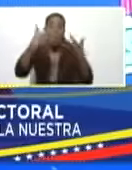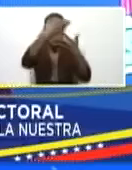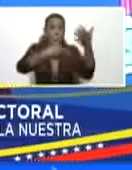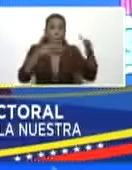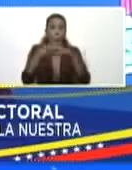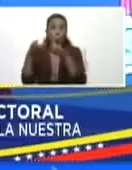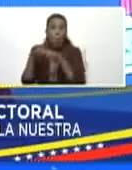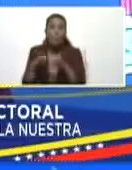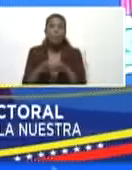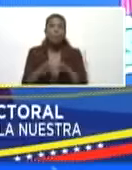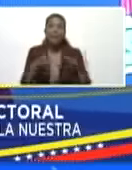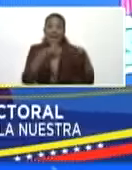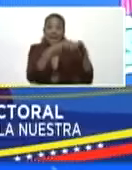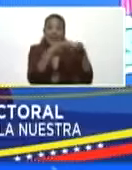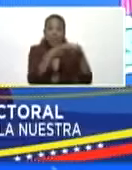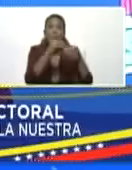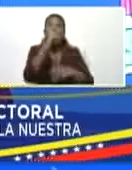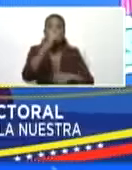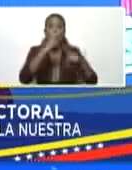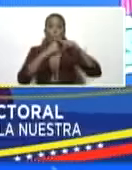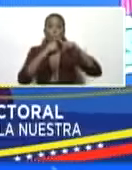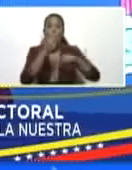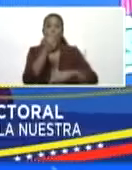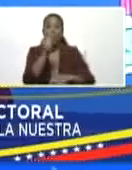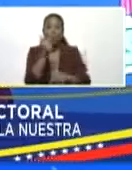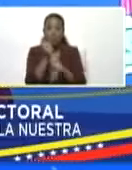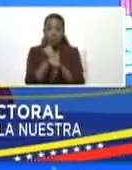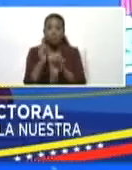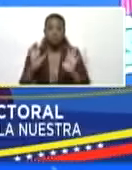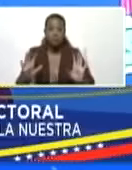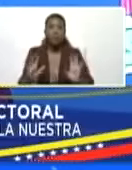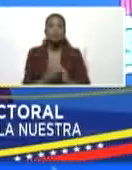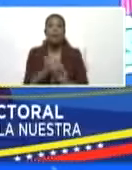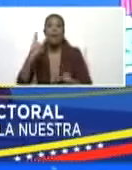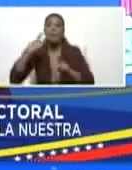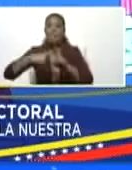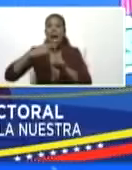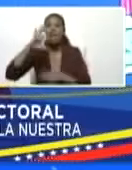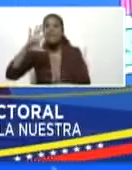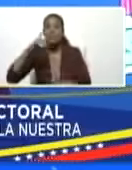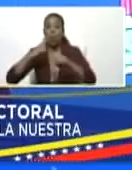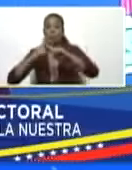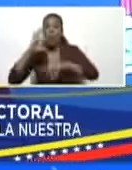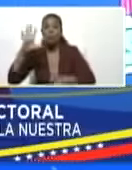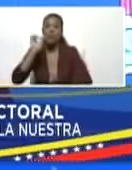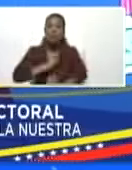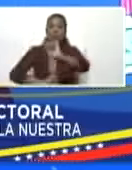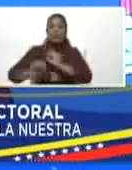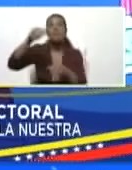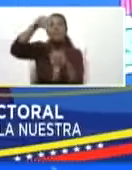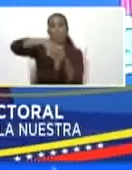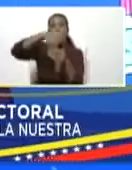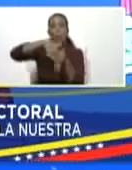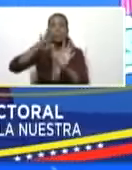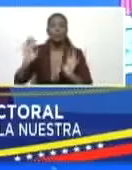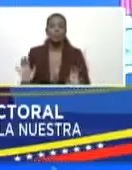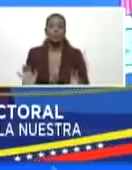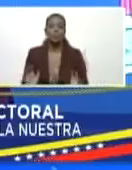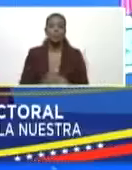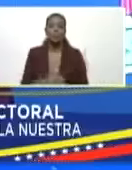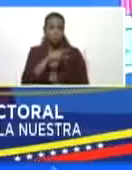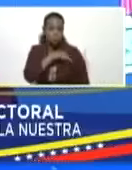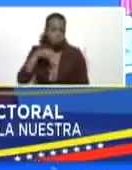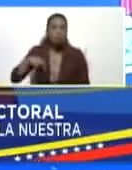lo hemos llamado el equipo del 1x10 más 5x5 en defensa del voto.